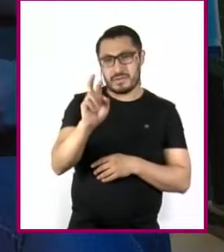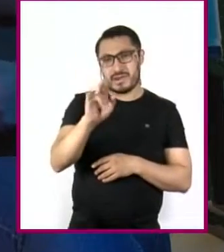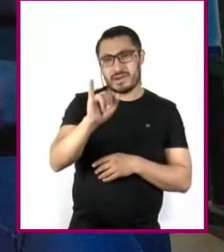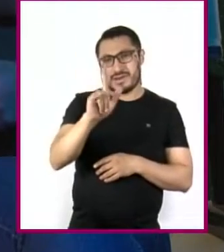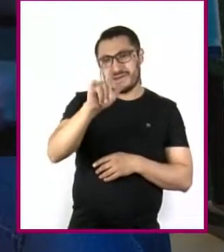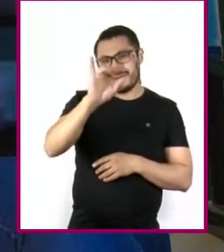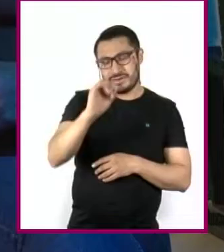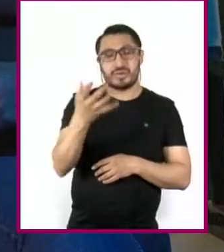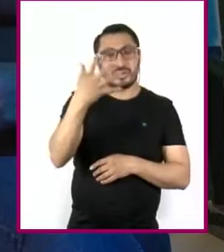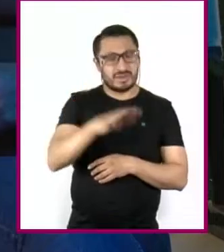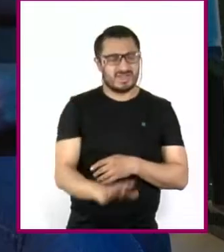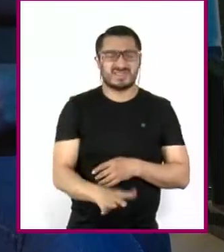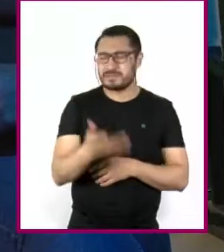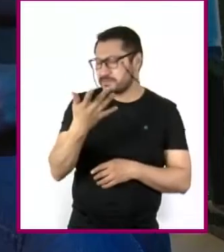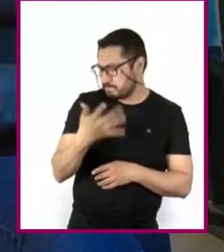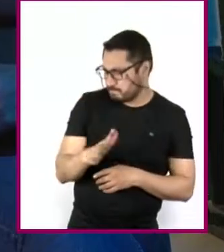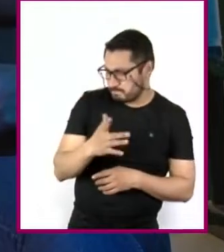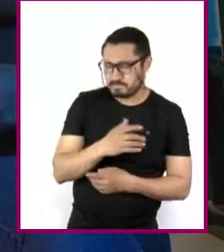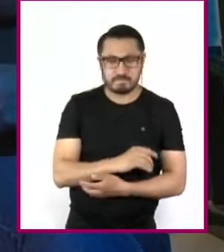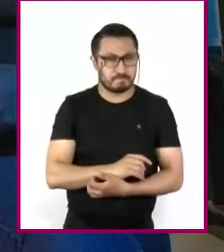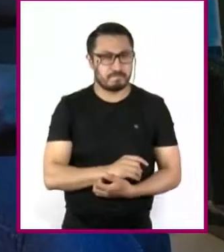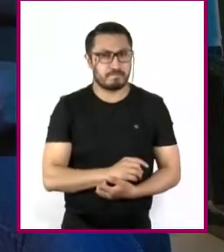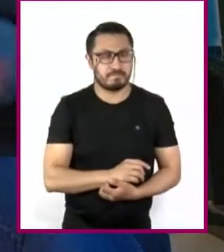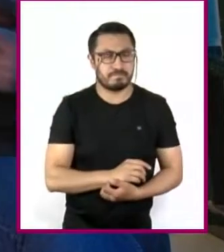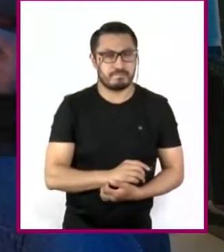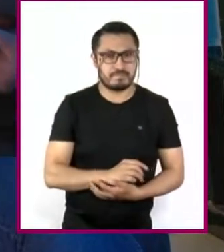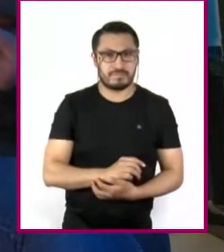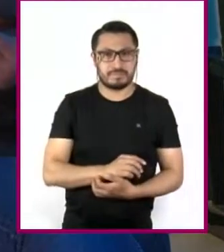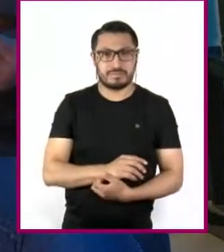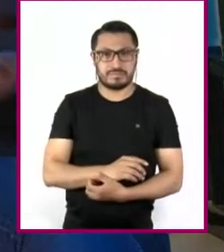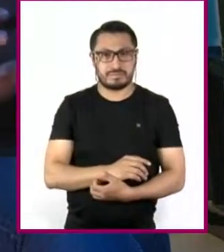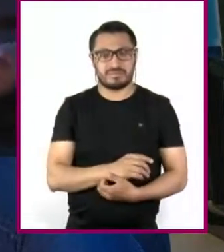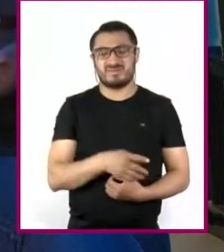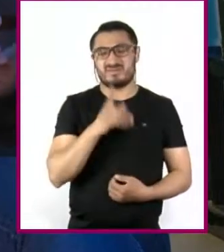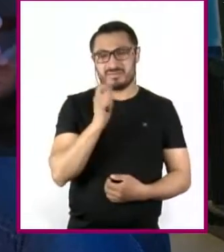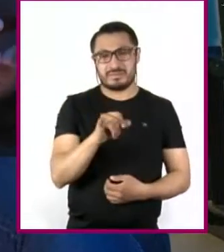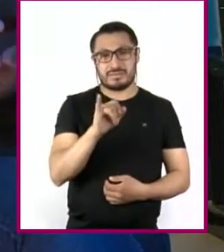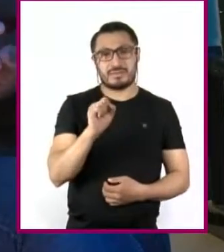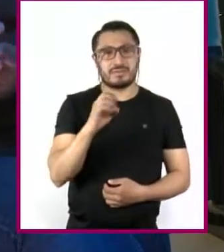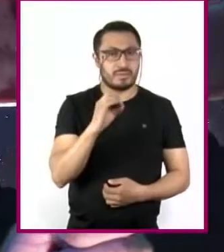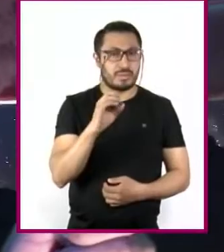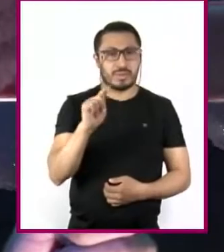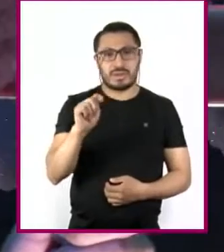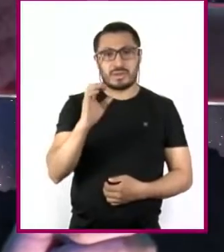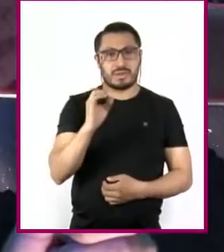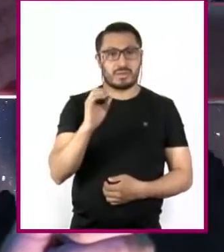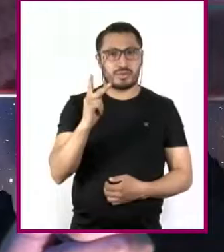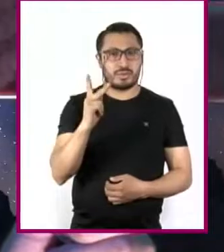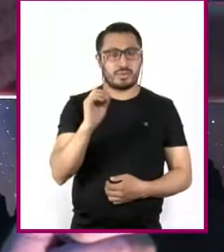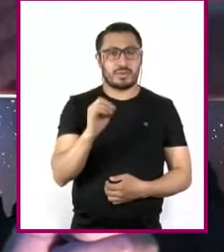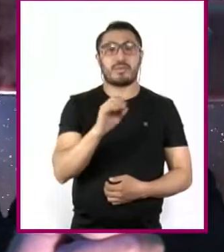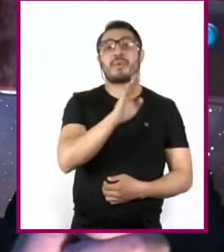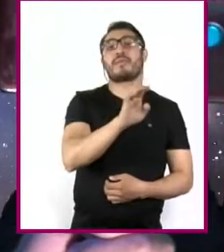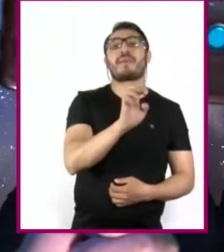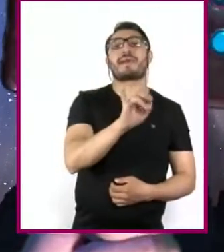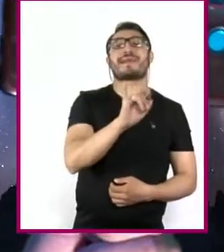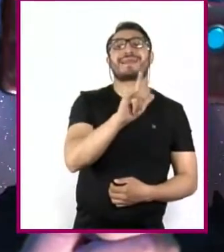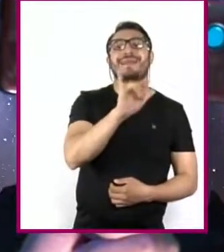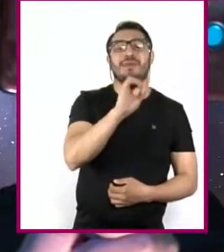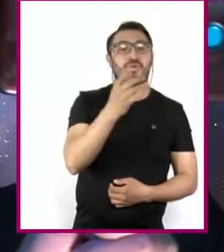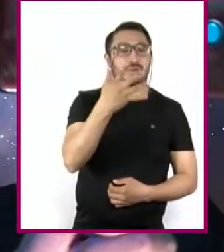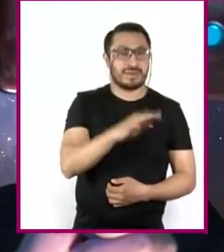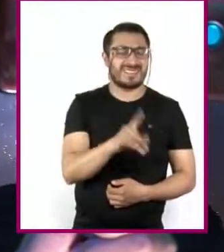Me suena el nombre, pero no estoy segura. ¿Es un isótopo acaso? El berilio 10 es